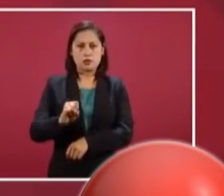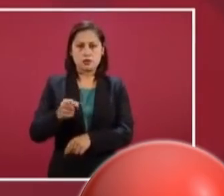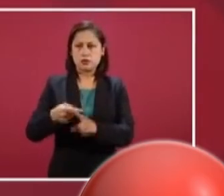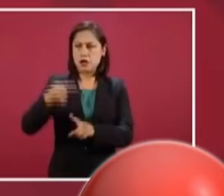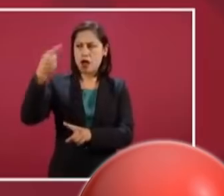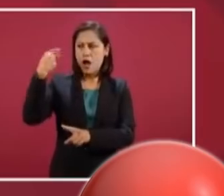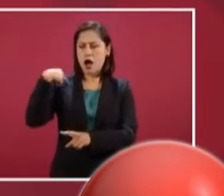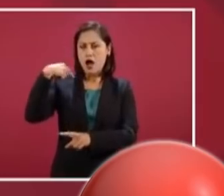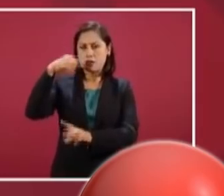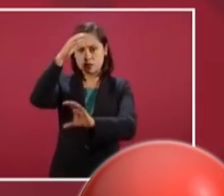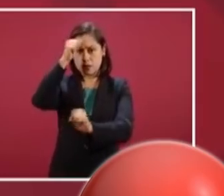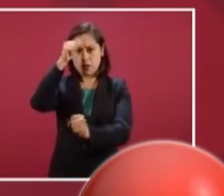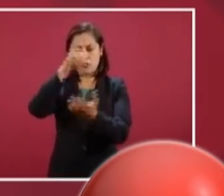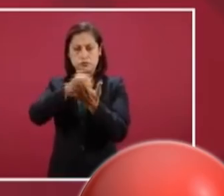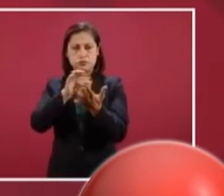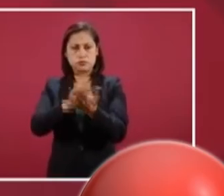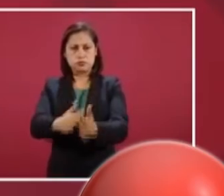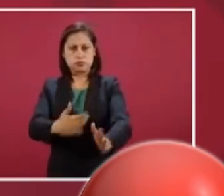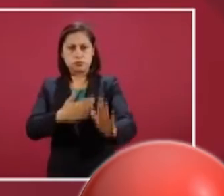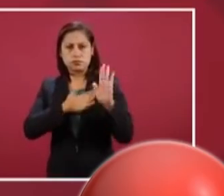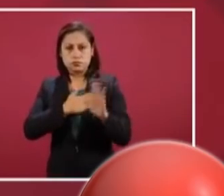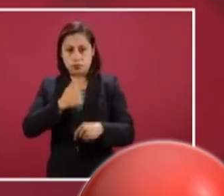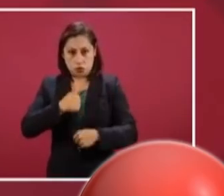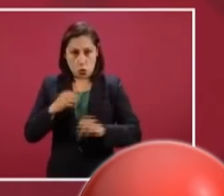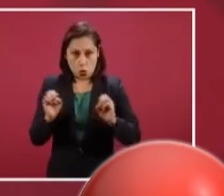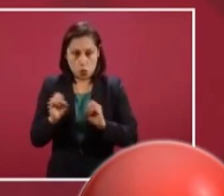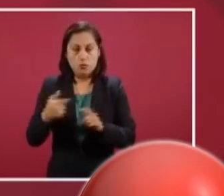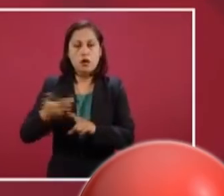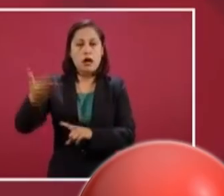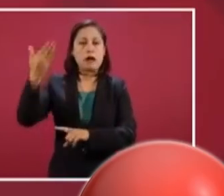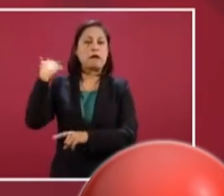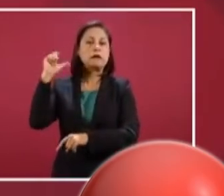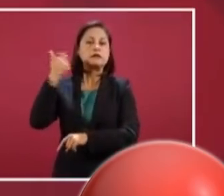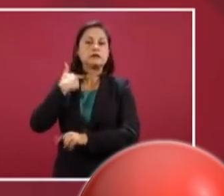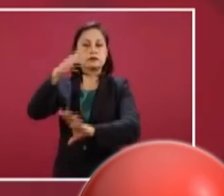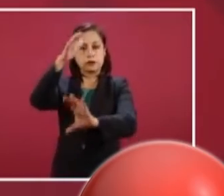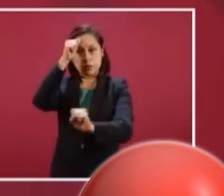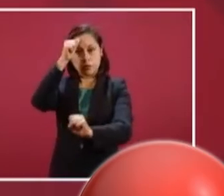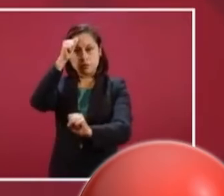cumplen, los acuerdos establecidos se cumplen,